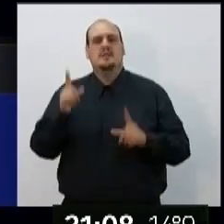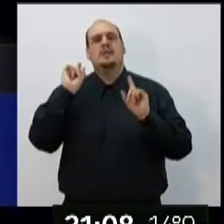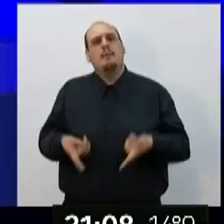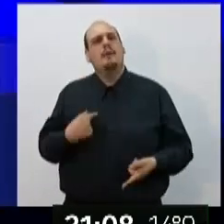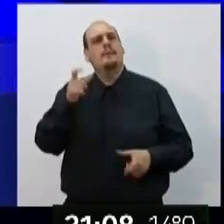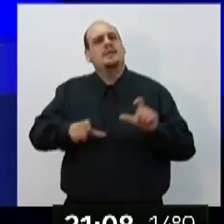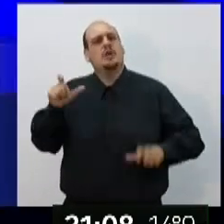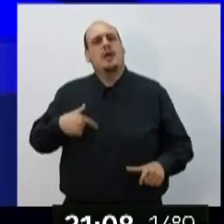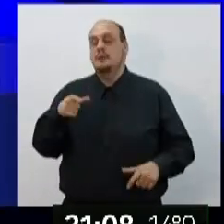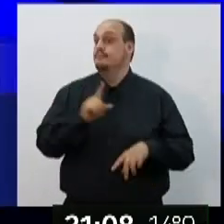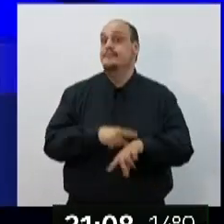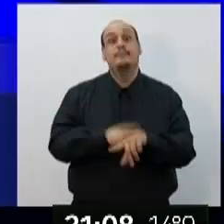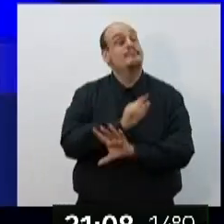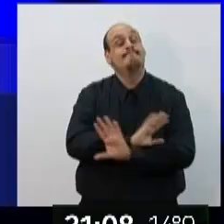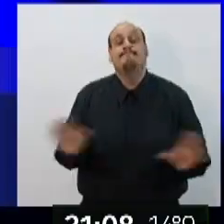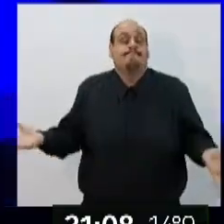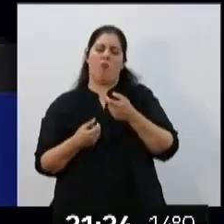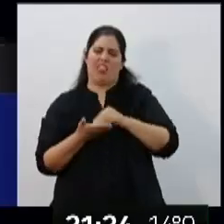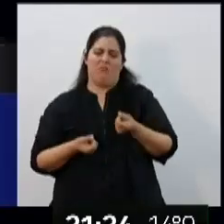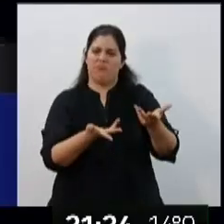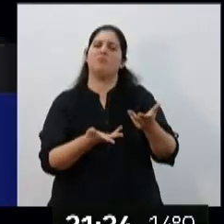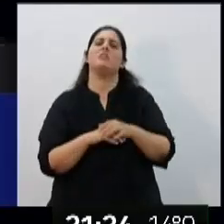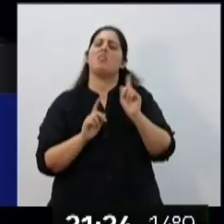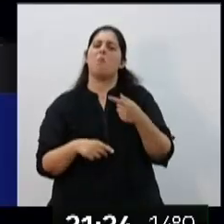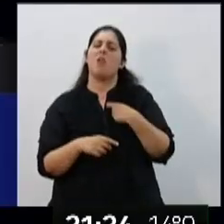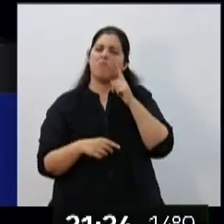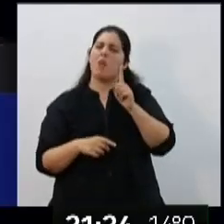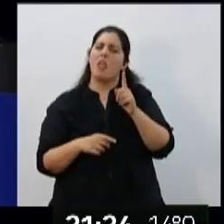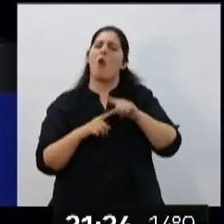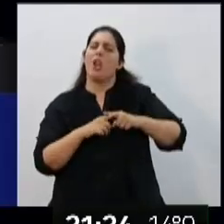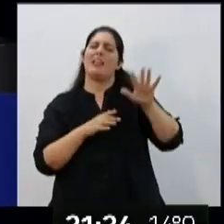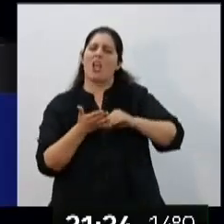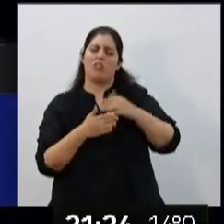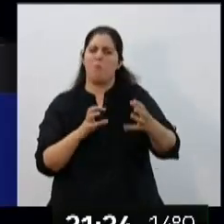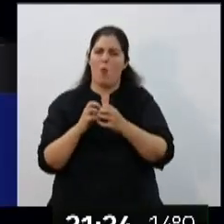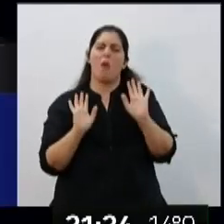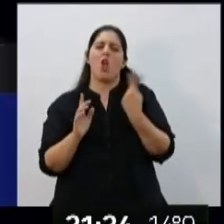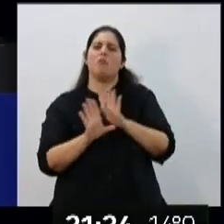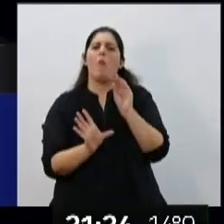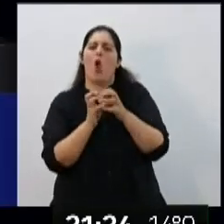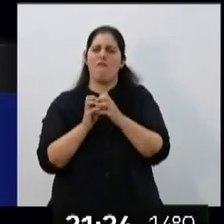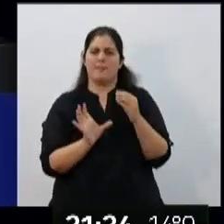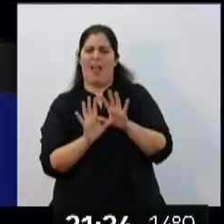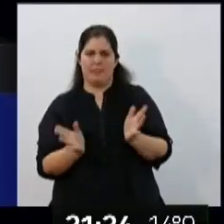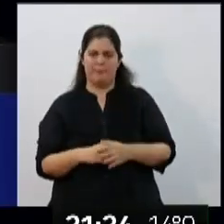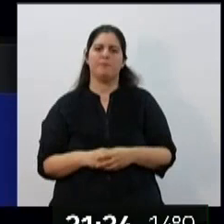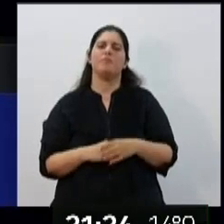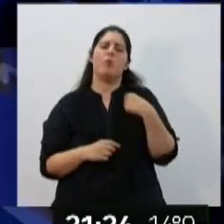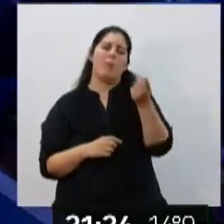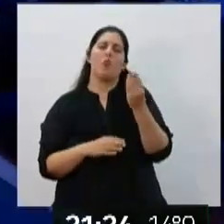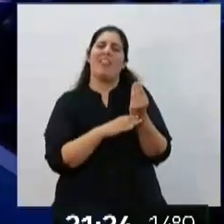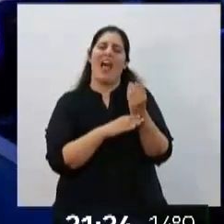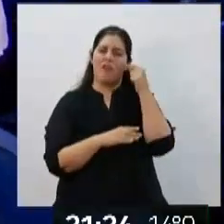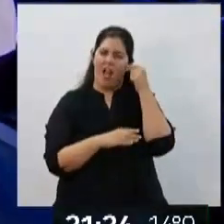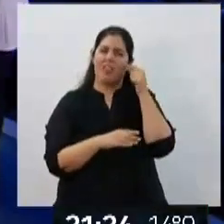creen... Se terminó el tiempo. Gracias. Y además de incurrir en un grave peligro geopolítico a corto o mediano plazo por quedar involucrado en un conflicto de esta naturaleza. Le pregunto al